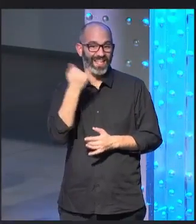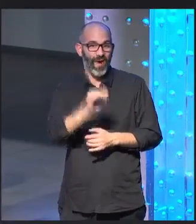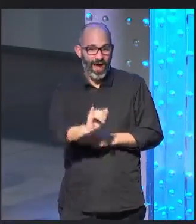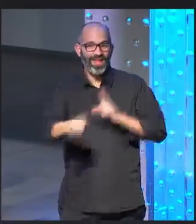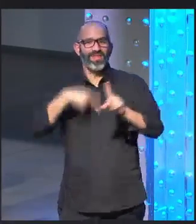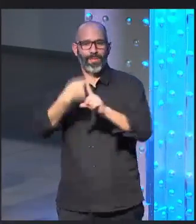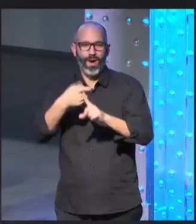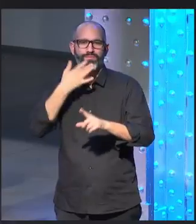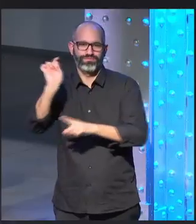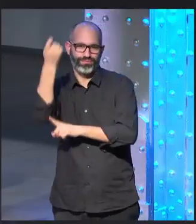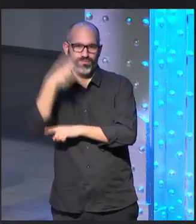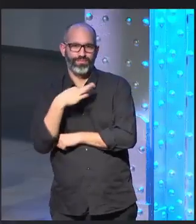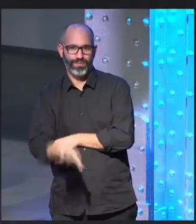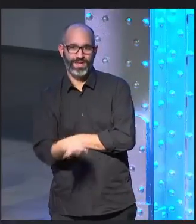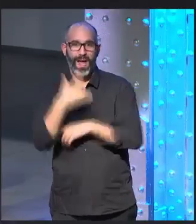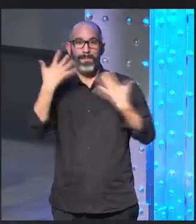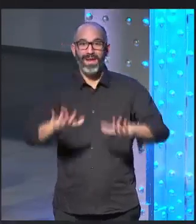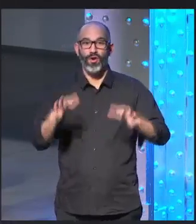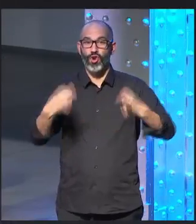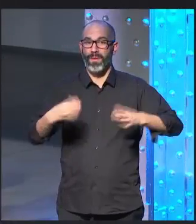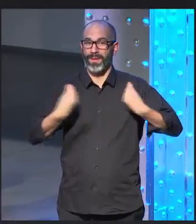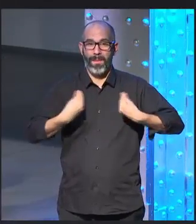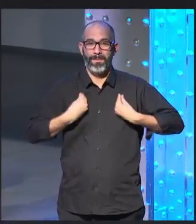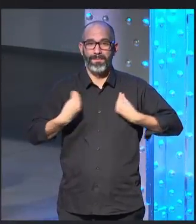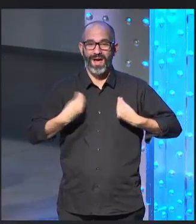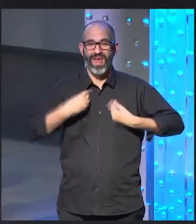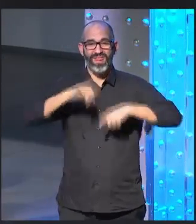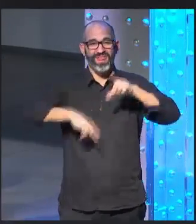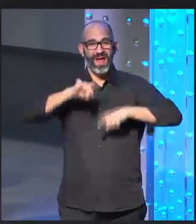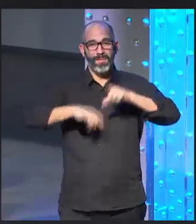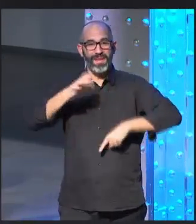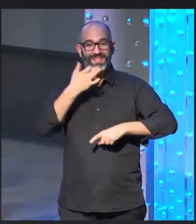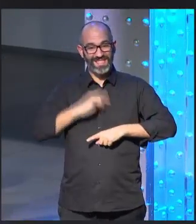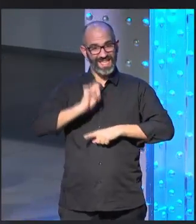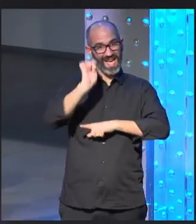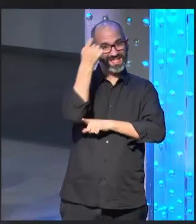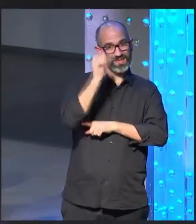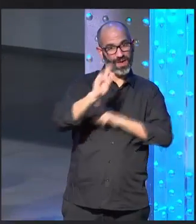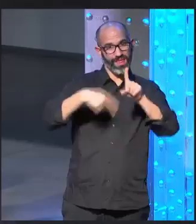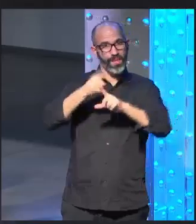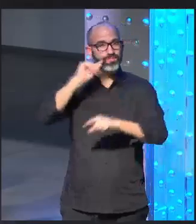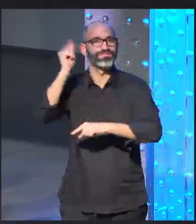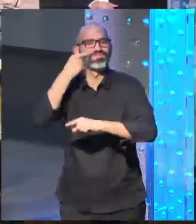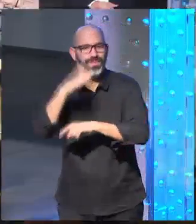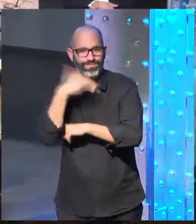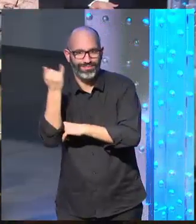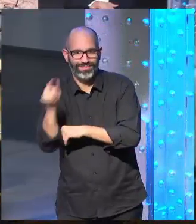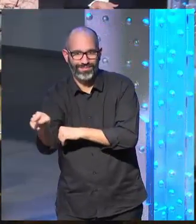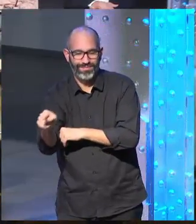éxito, pero normalmente en la vida muchas veces es el éxito el que descubre el talento, ¿no? Y es muy complicado. Bueno, con